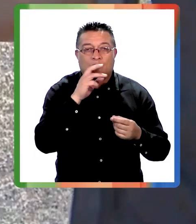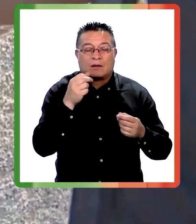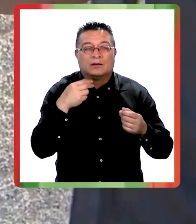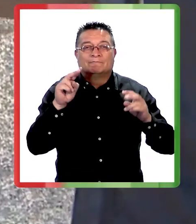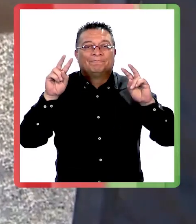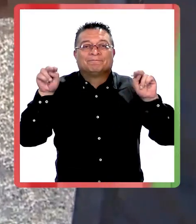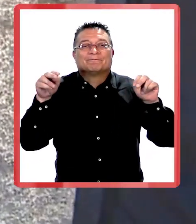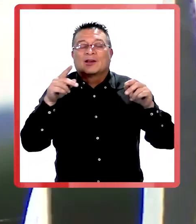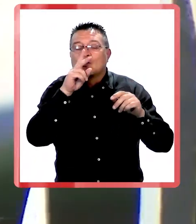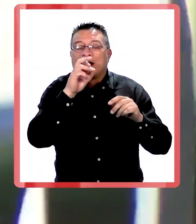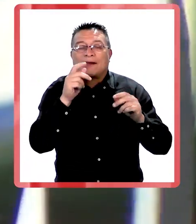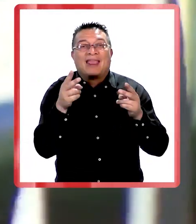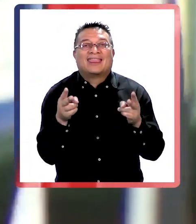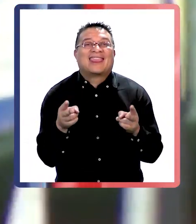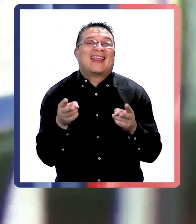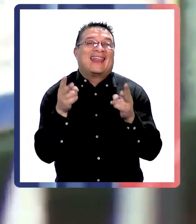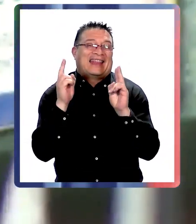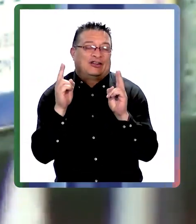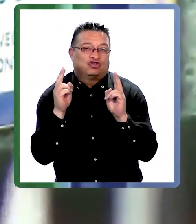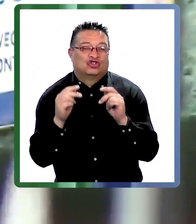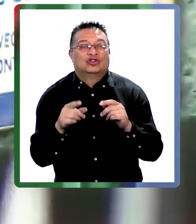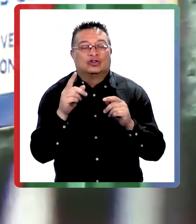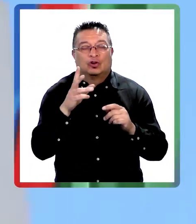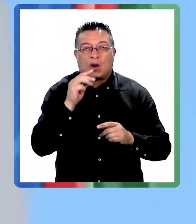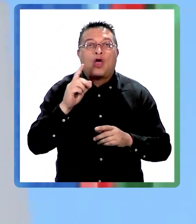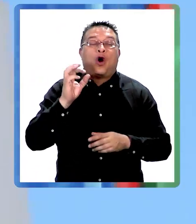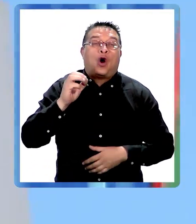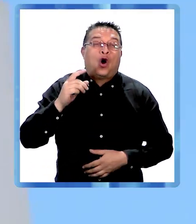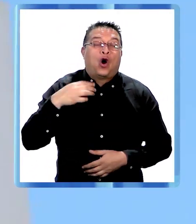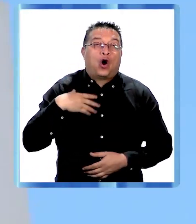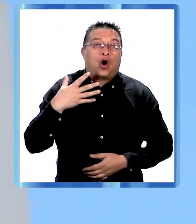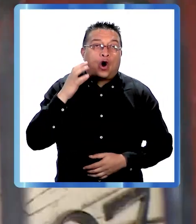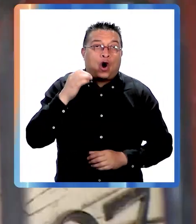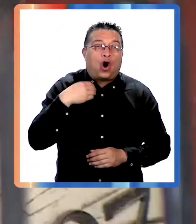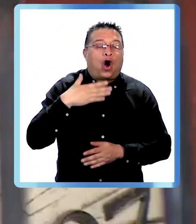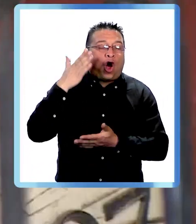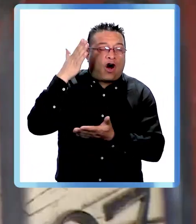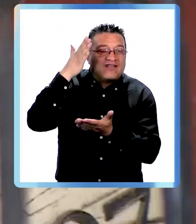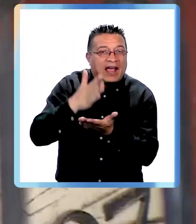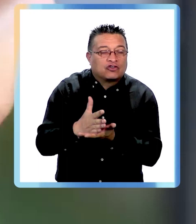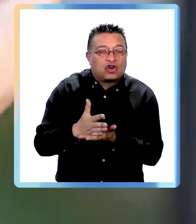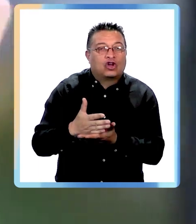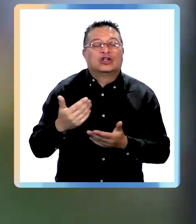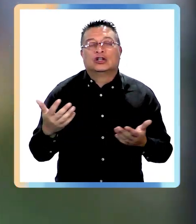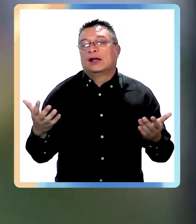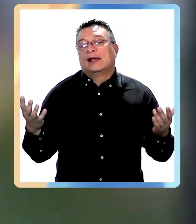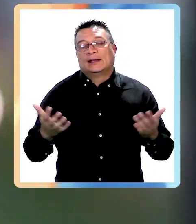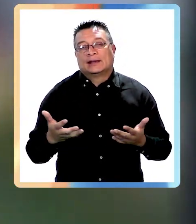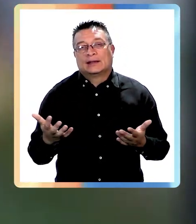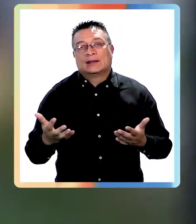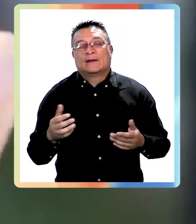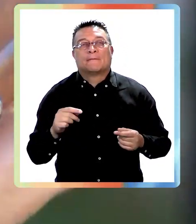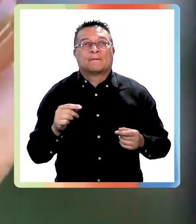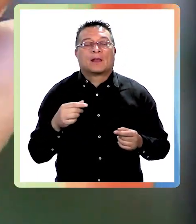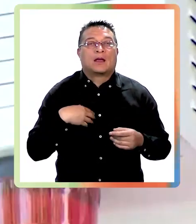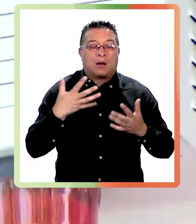entre comillas, derecho o mandato, lo podríamos poner también así,